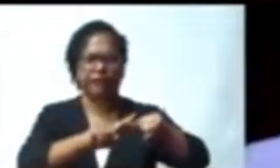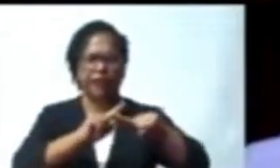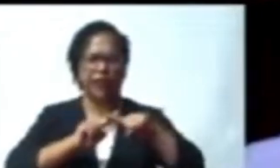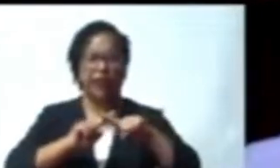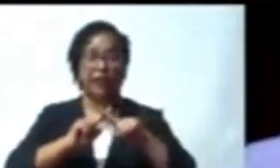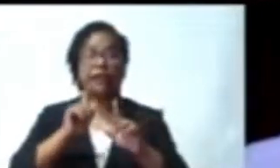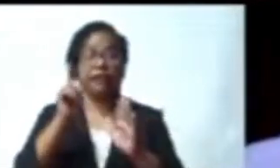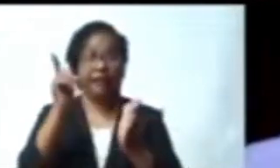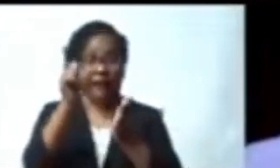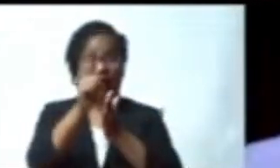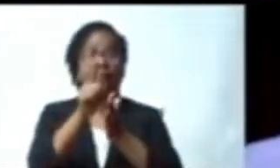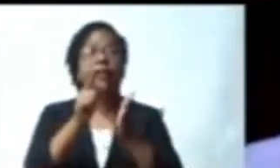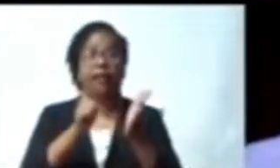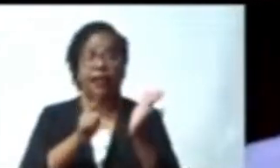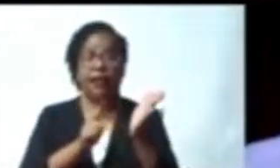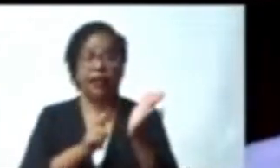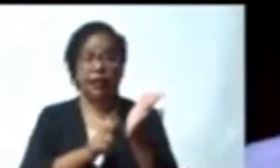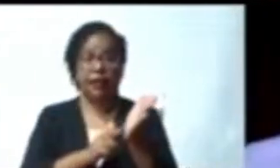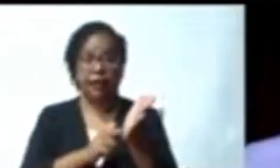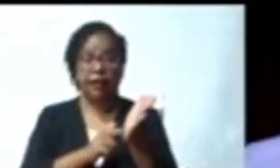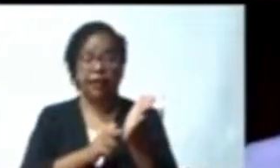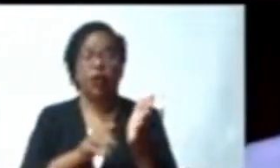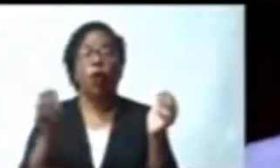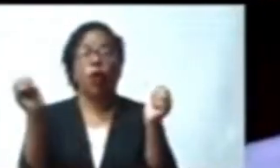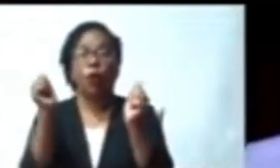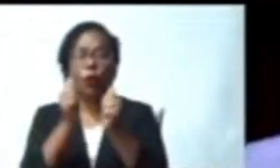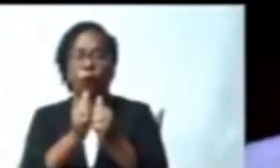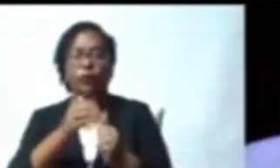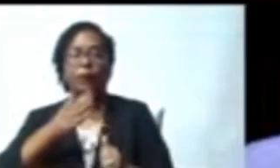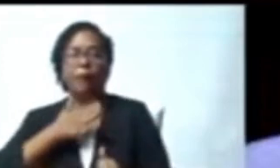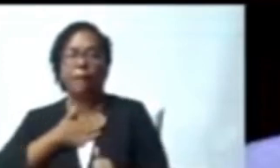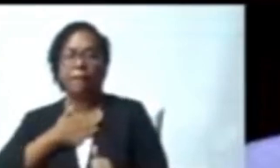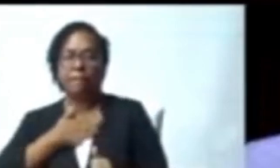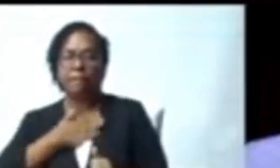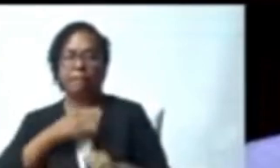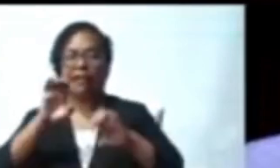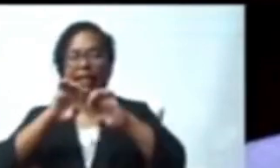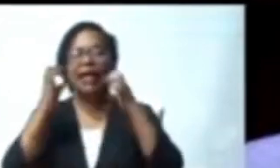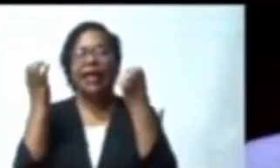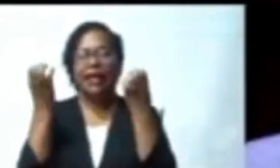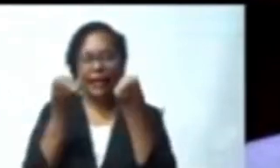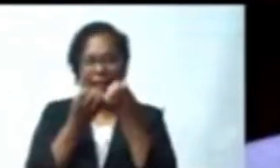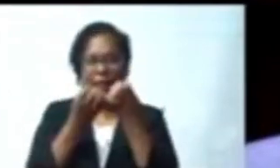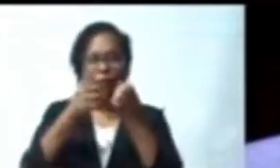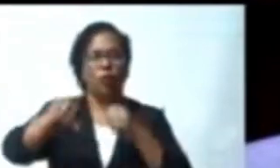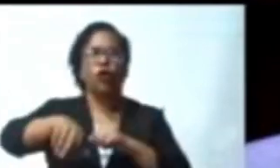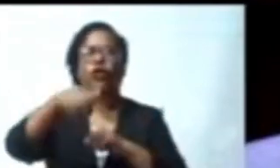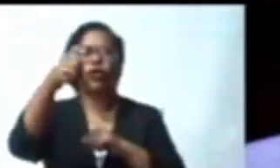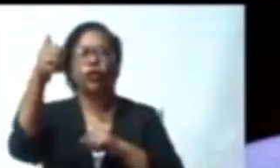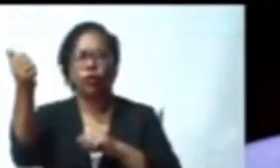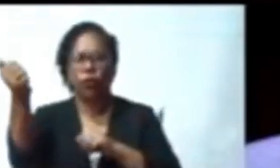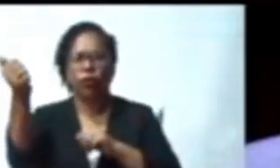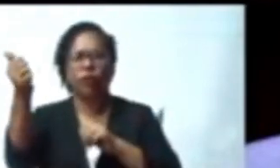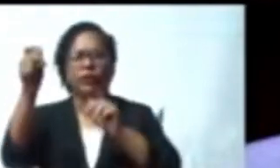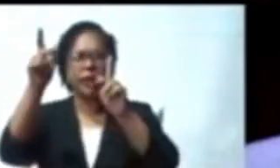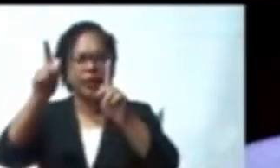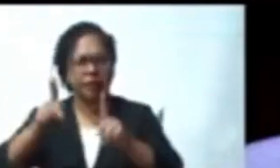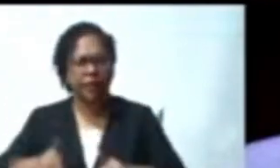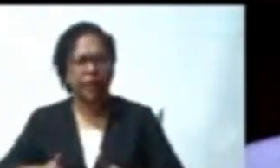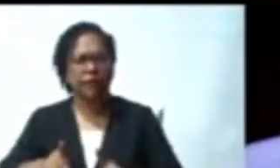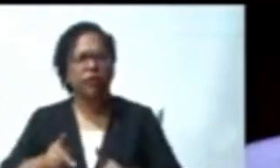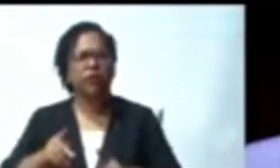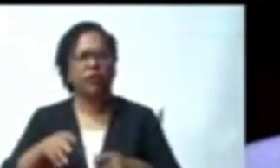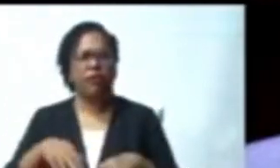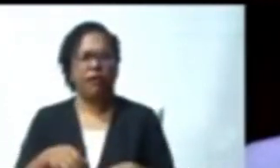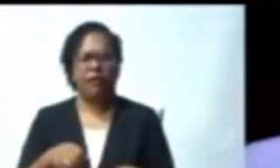ley. Eso concomitantemente con una gran experiencia que me he llevado en la Comisión Coordinadora que responsablemente